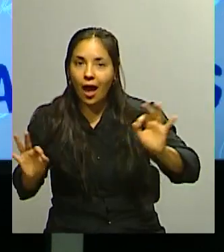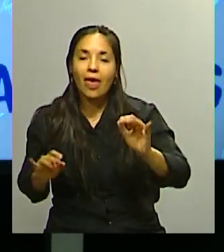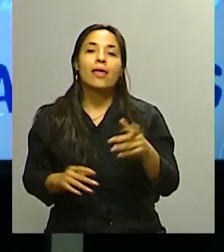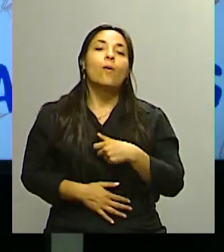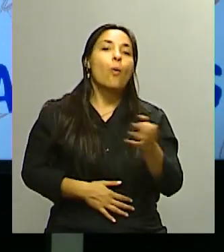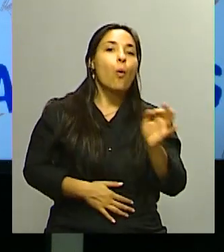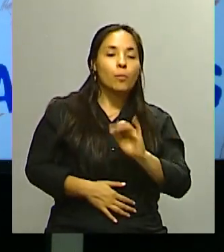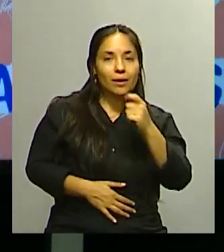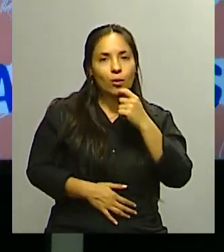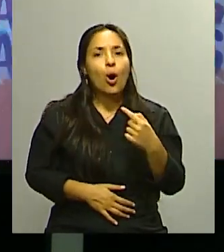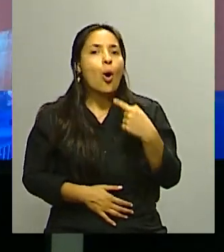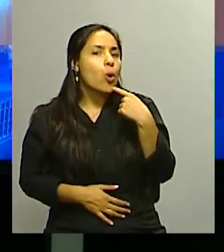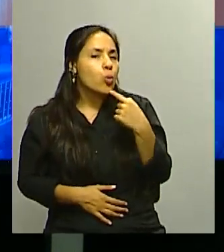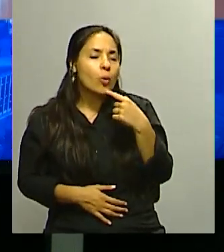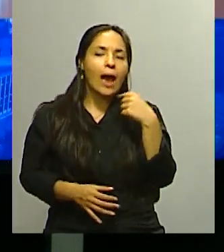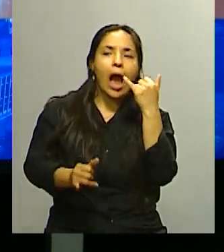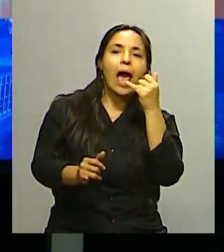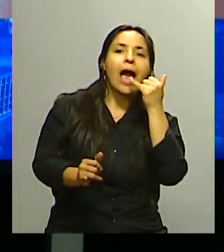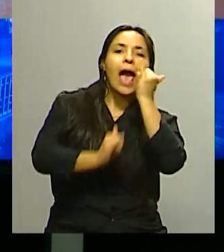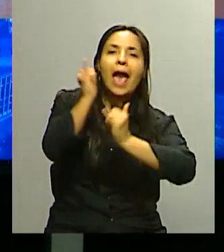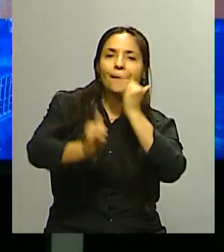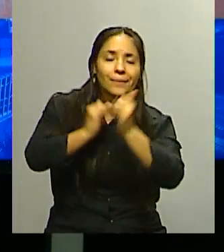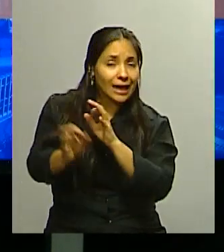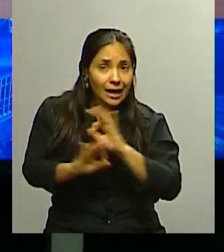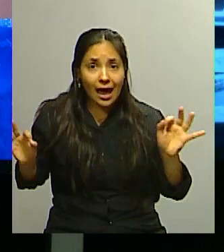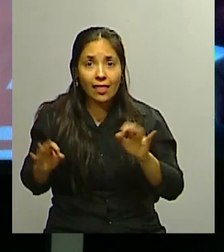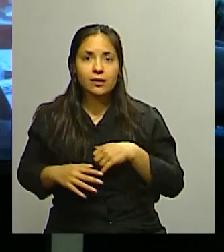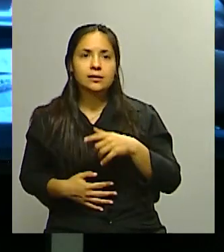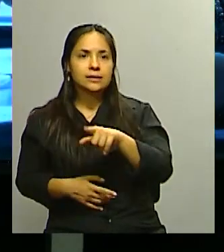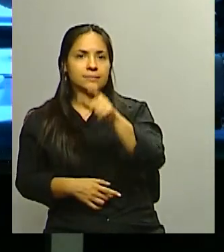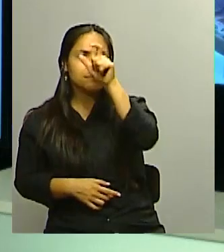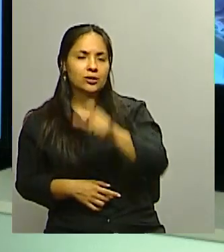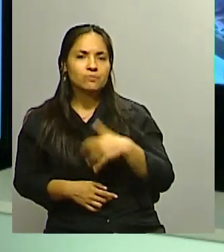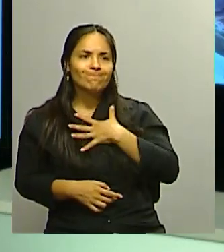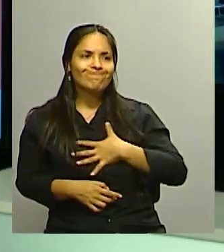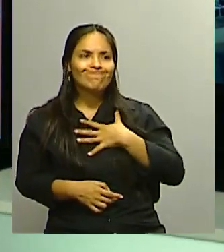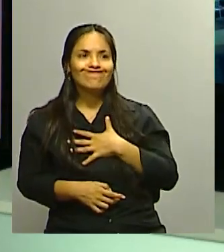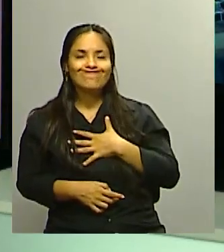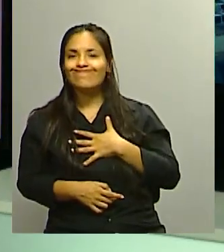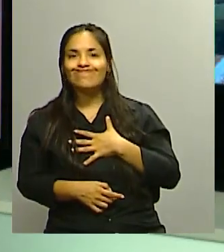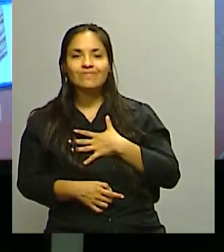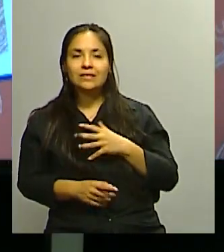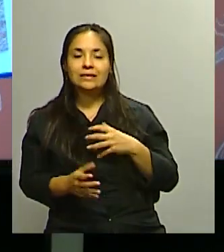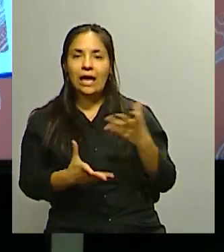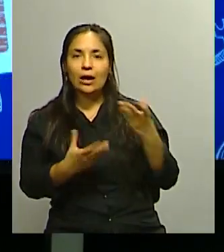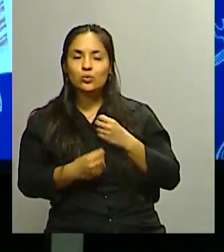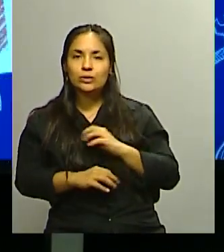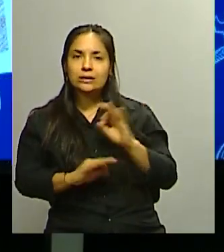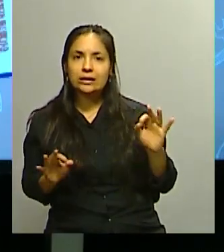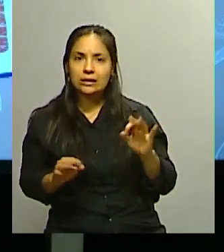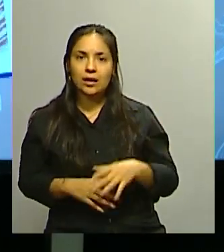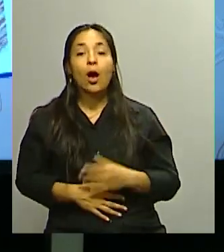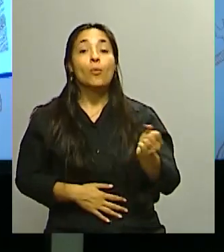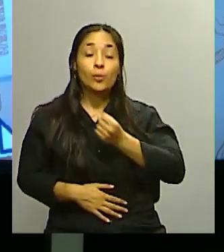no atiende las inquietudes del cliente, el cliente se siente desamparado. Entonces, bueno, estamos para ayudar lo más que